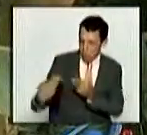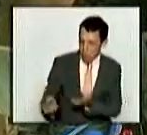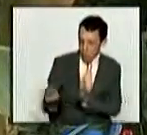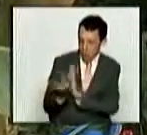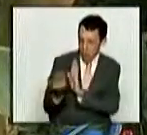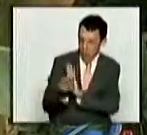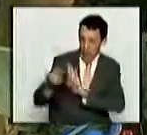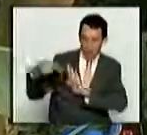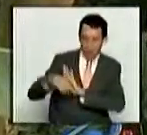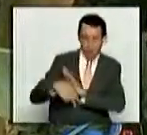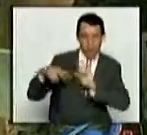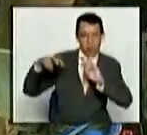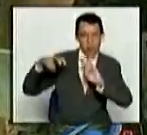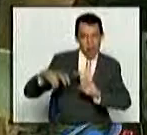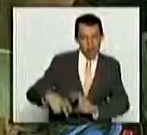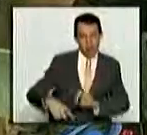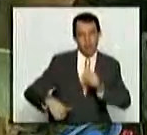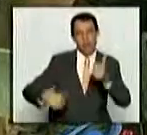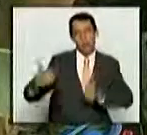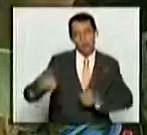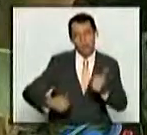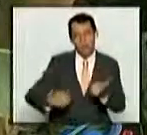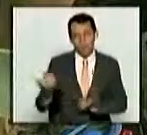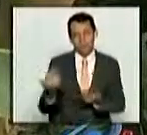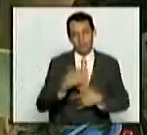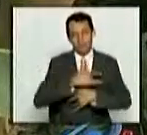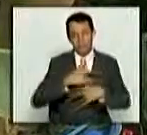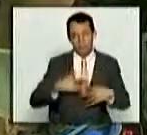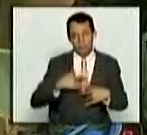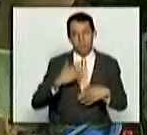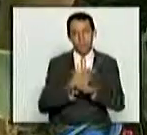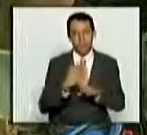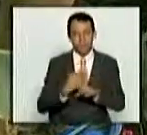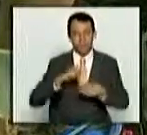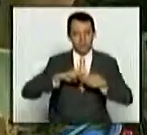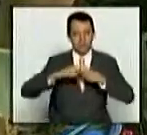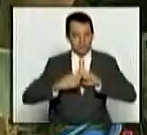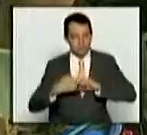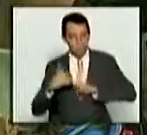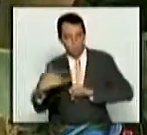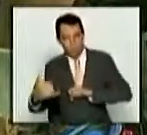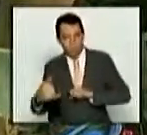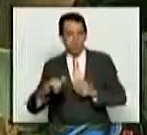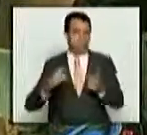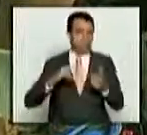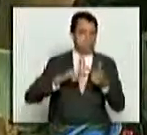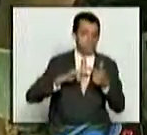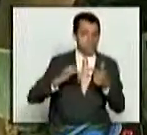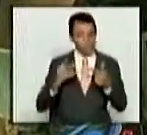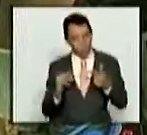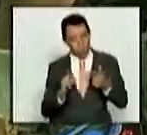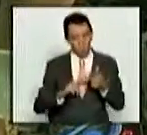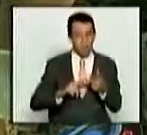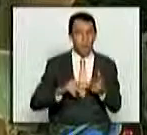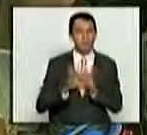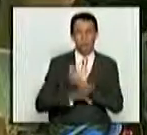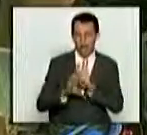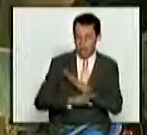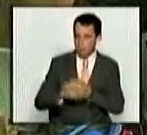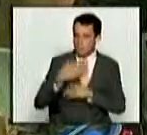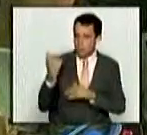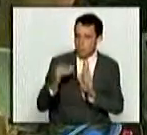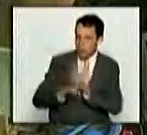y uno sabe por qué maneja ciertos productos en ciertas enfermedades, y cuando les dicen este es mejor, se lo cambiamos por este más barato, en